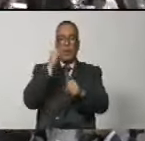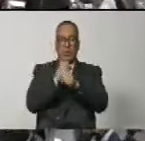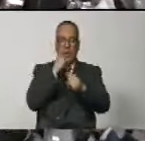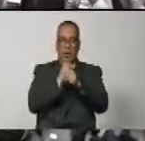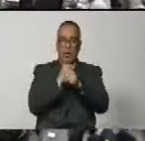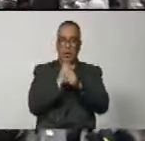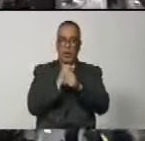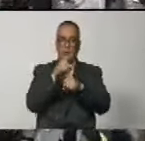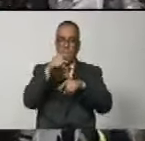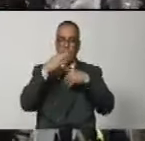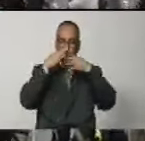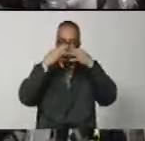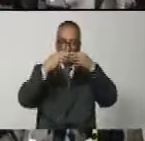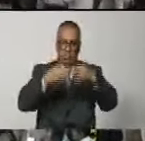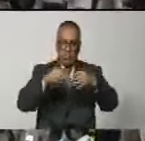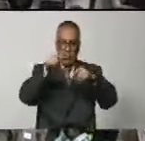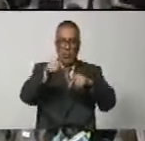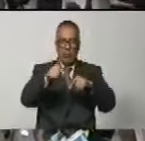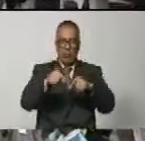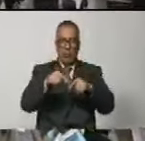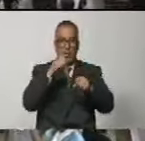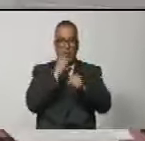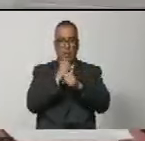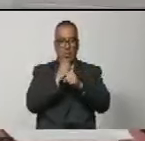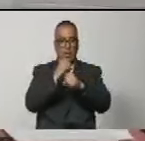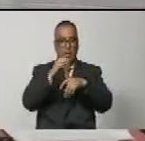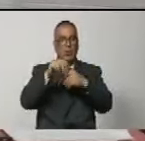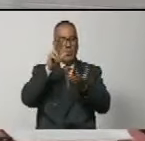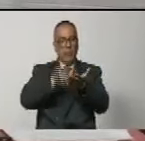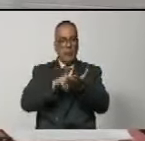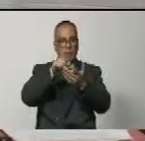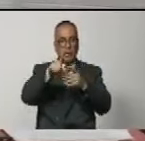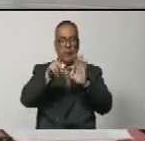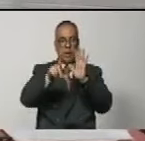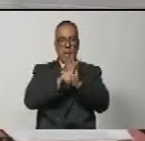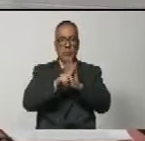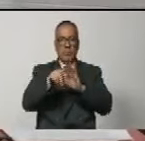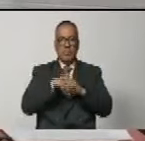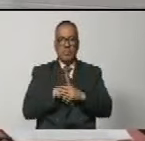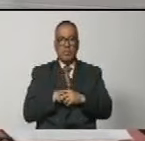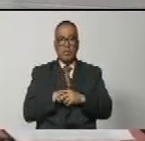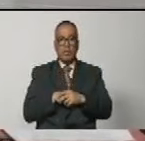de manera denodada en la aprobación de esta ley.